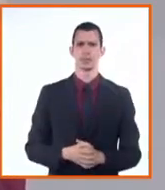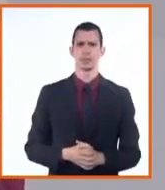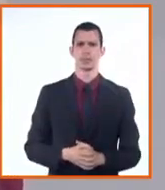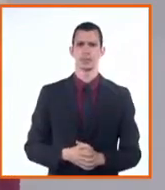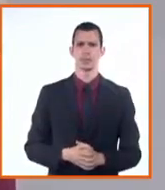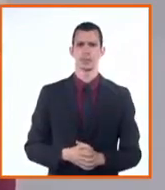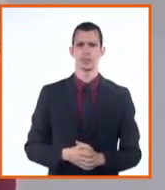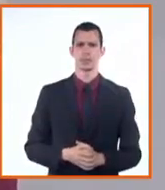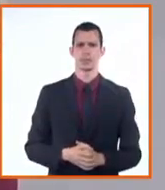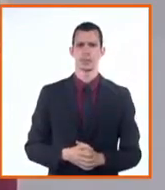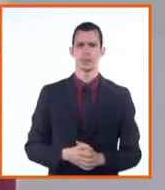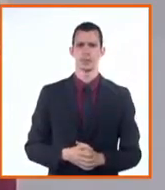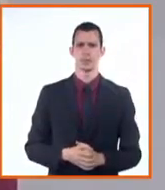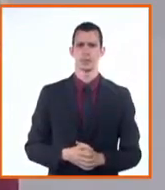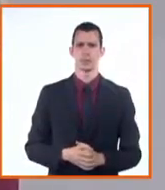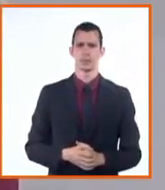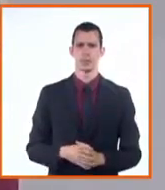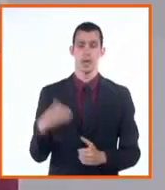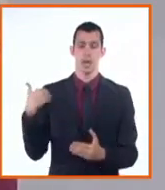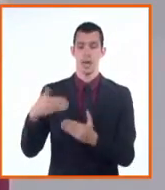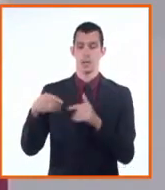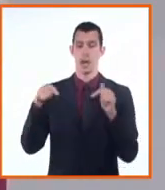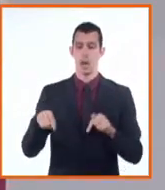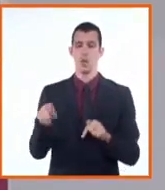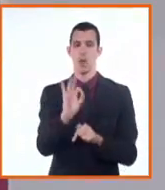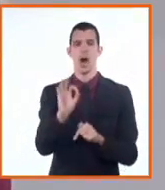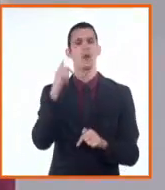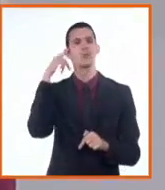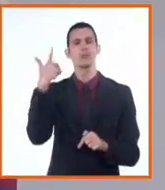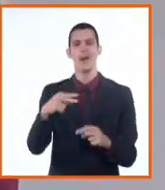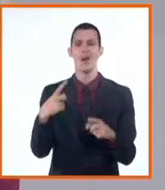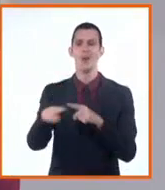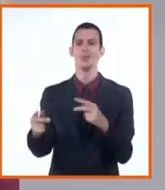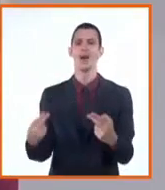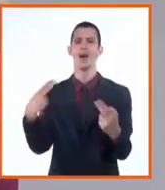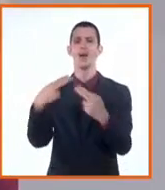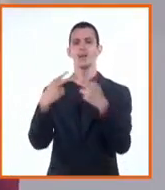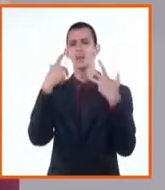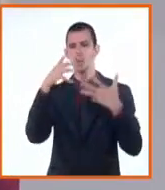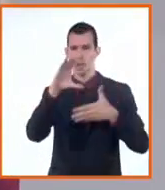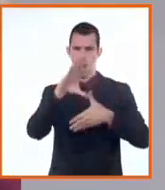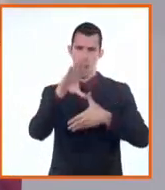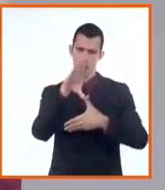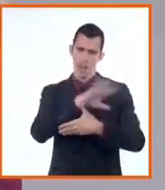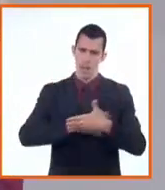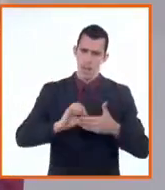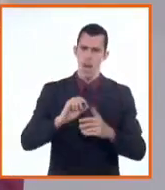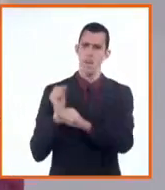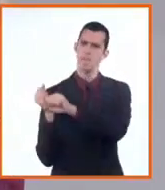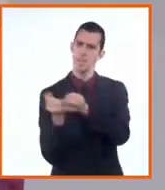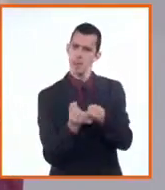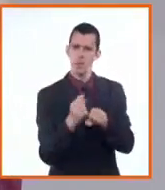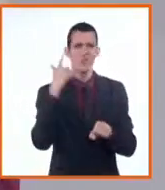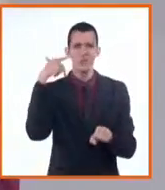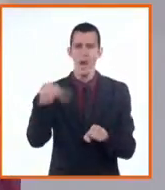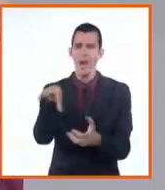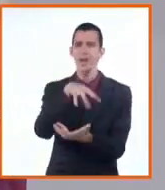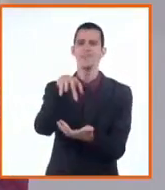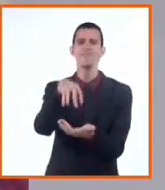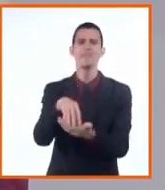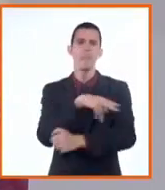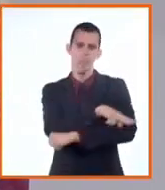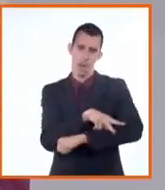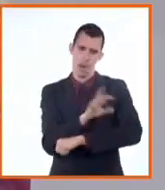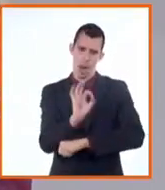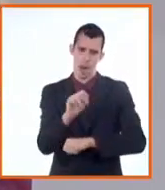queda suspendido por un tema de sede lo que está decidiendo copa hoy que los equipos que participen en los Juegos